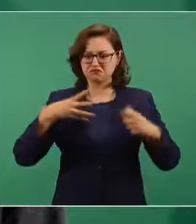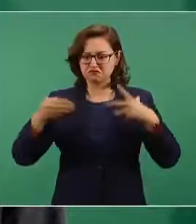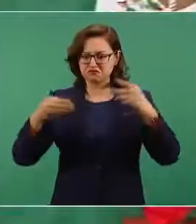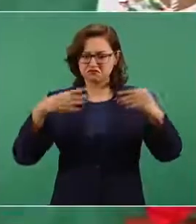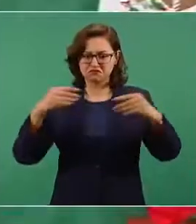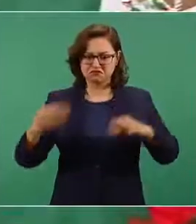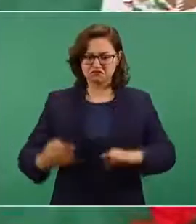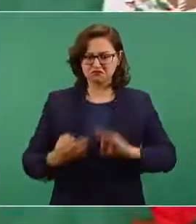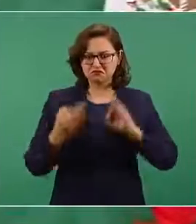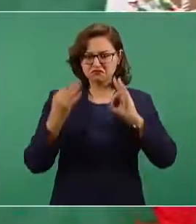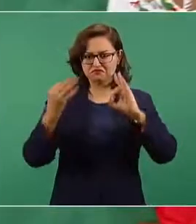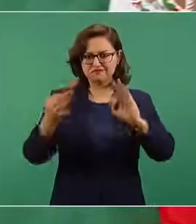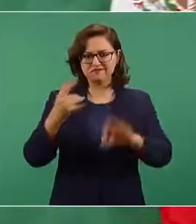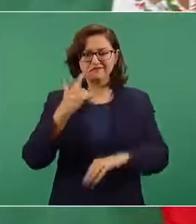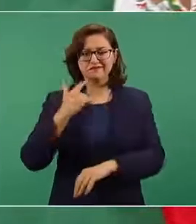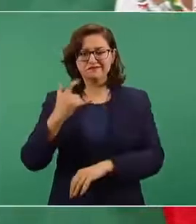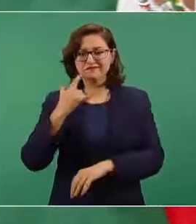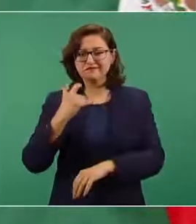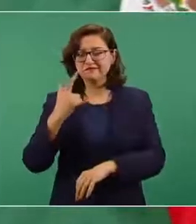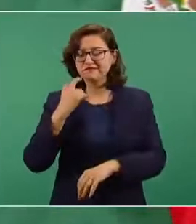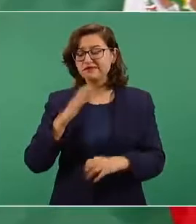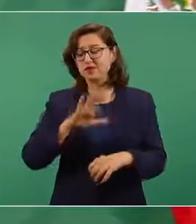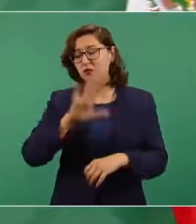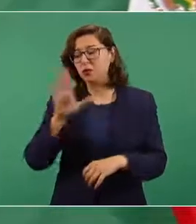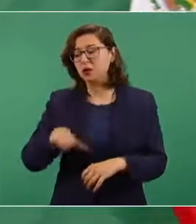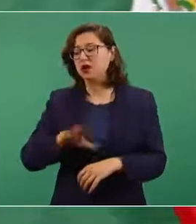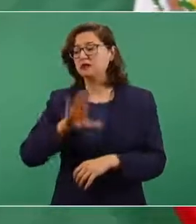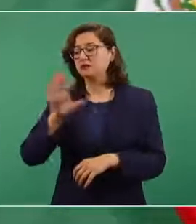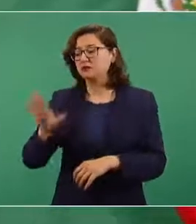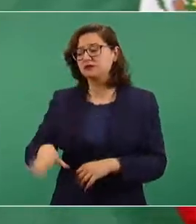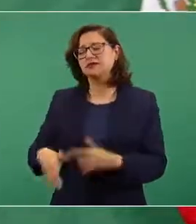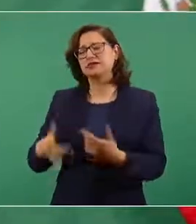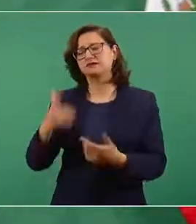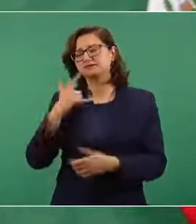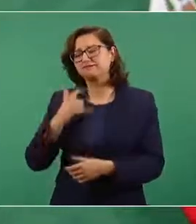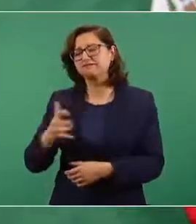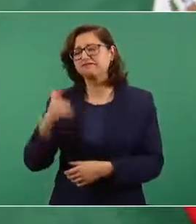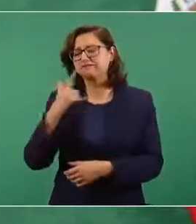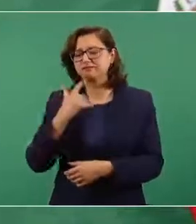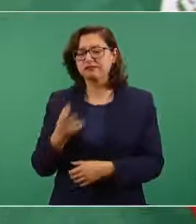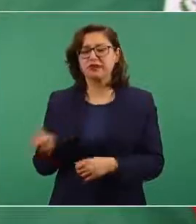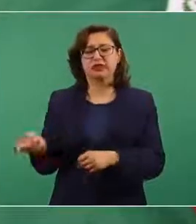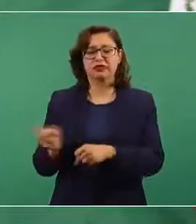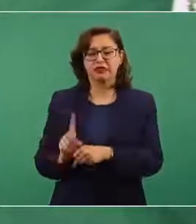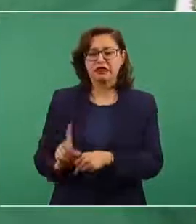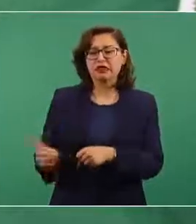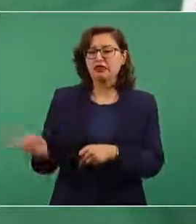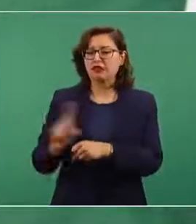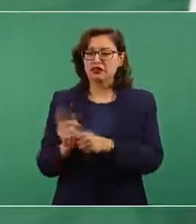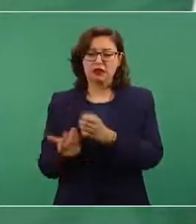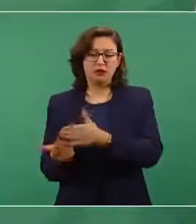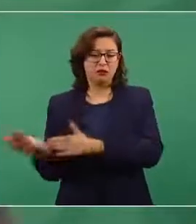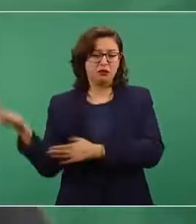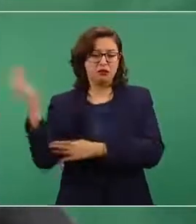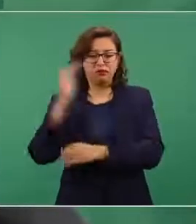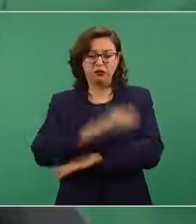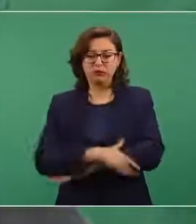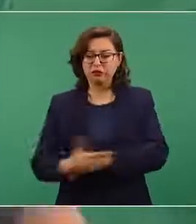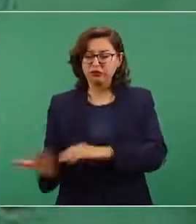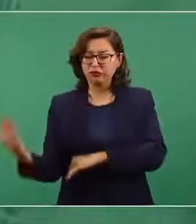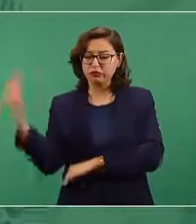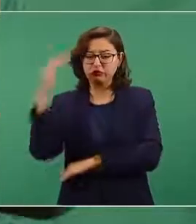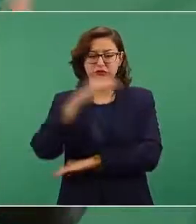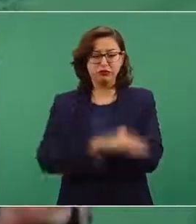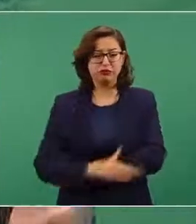los fallecimientos. Hemos trabajado día y noche y estamos hablando